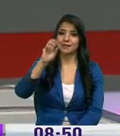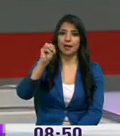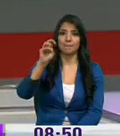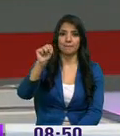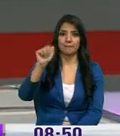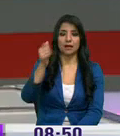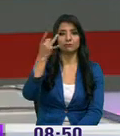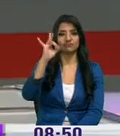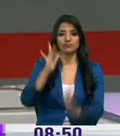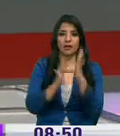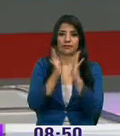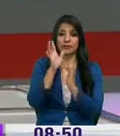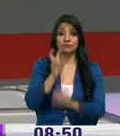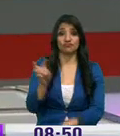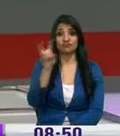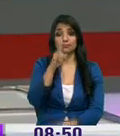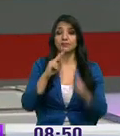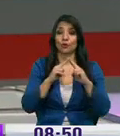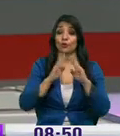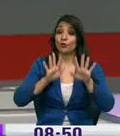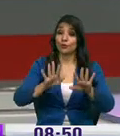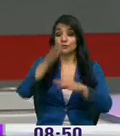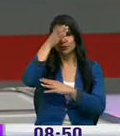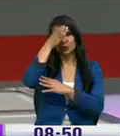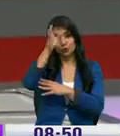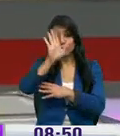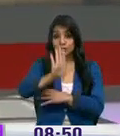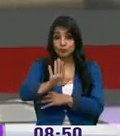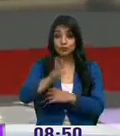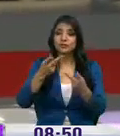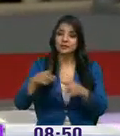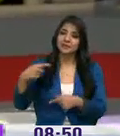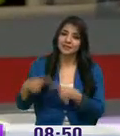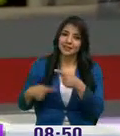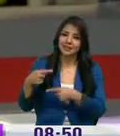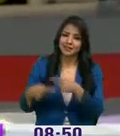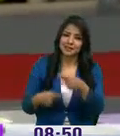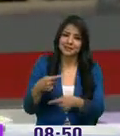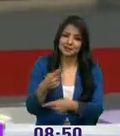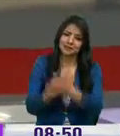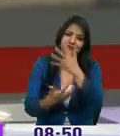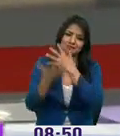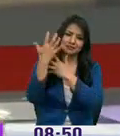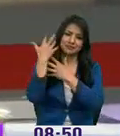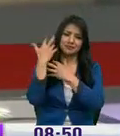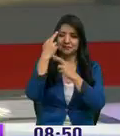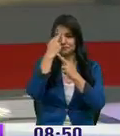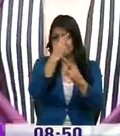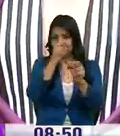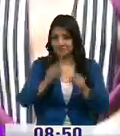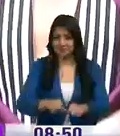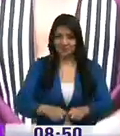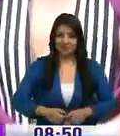Los turistas podrán conocer más de esta nacionalidad y sus tradiciones ancestrales.